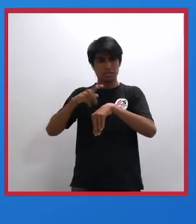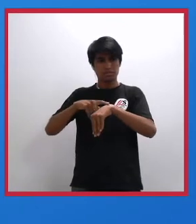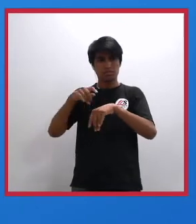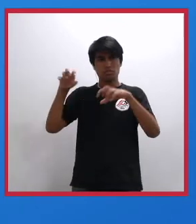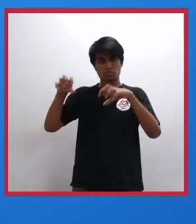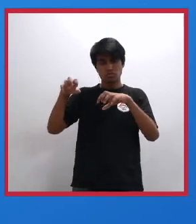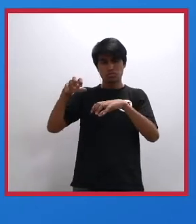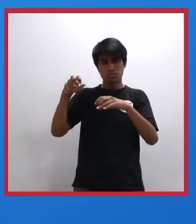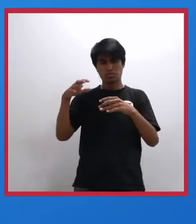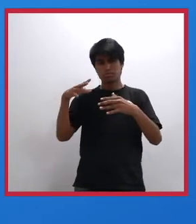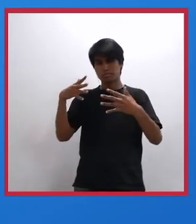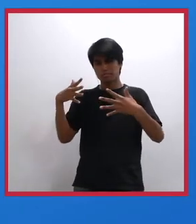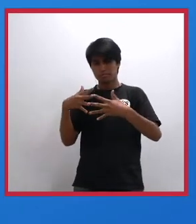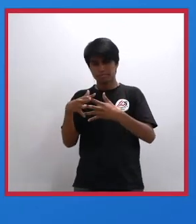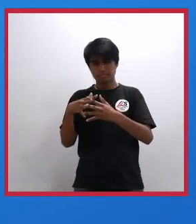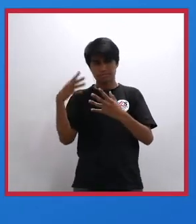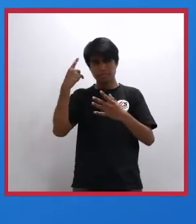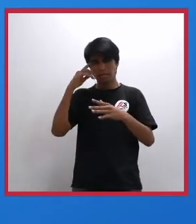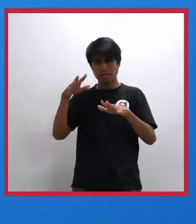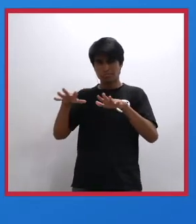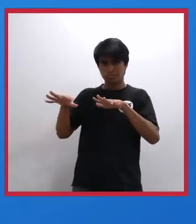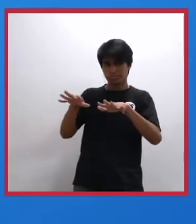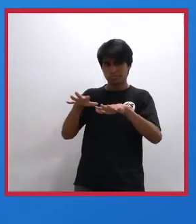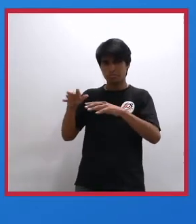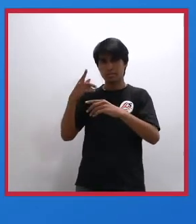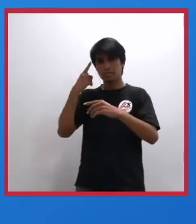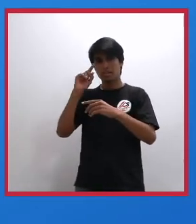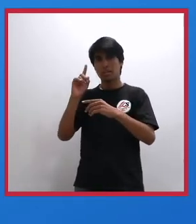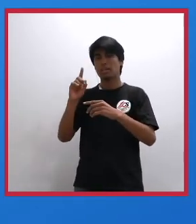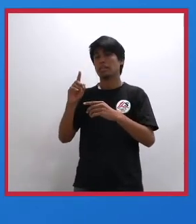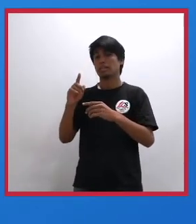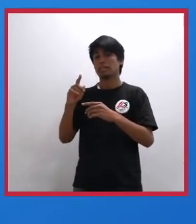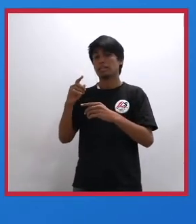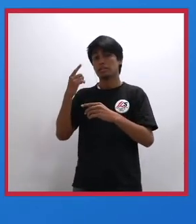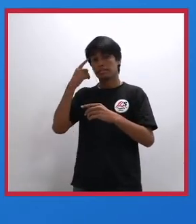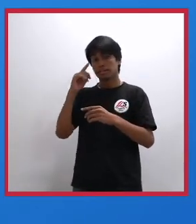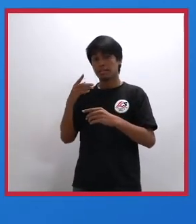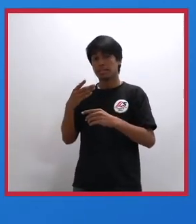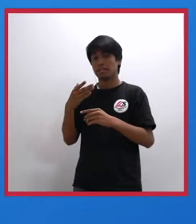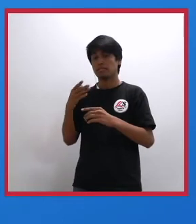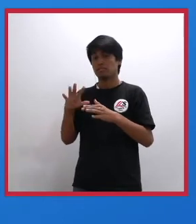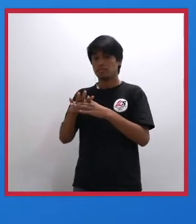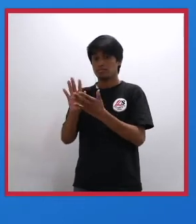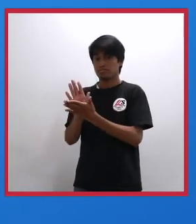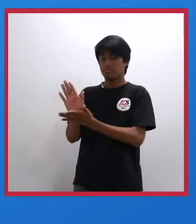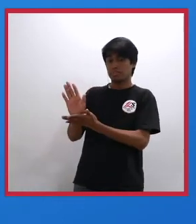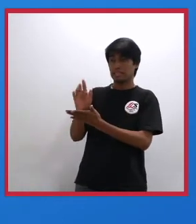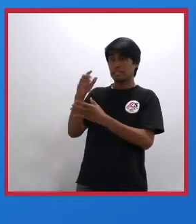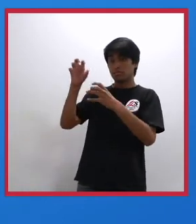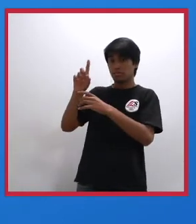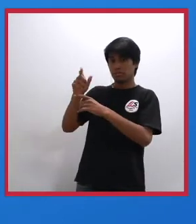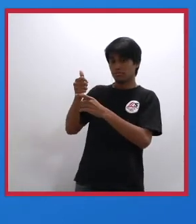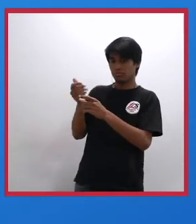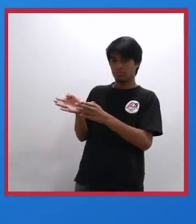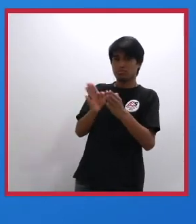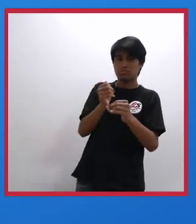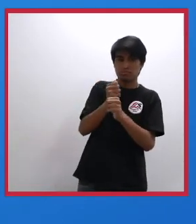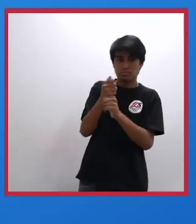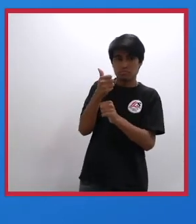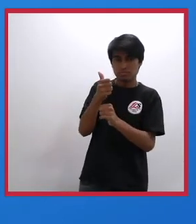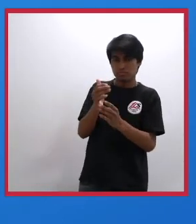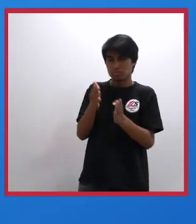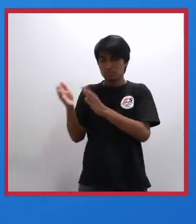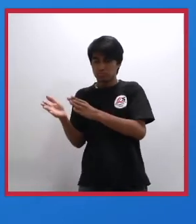lluvia que se puede manejar como para evitar este tipo de situación. No obstante,